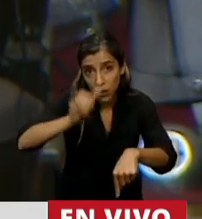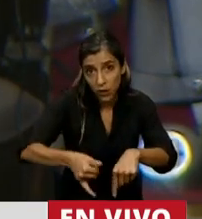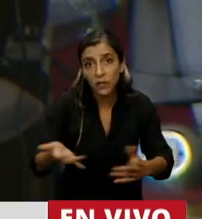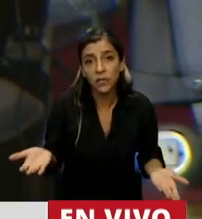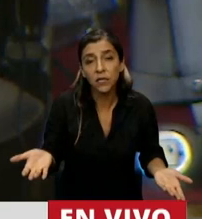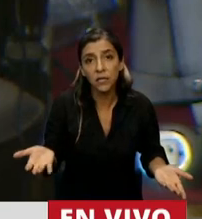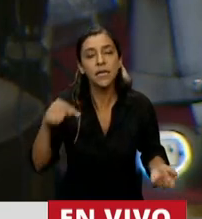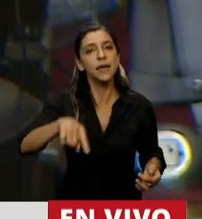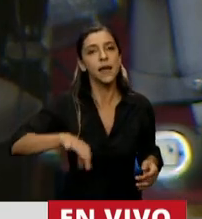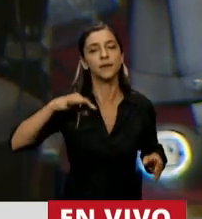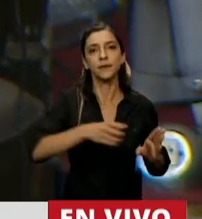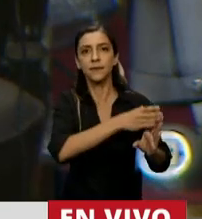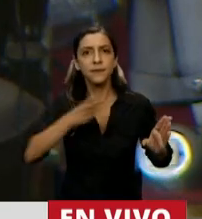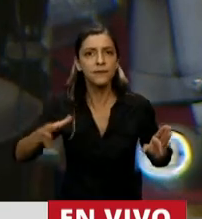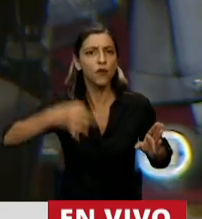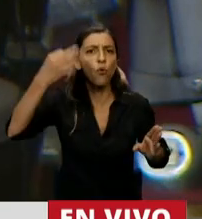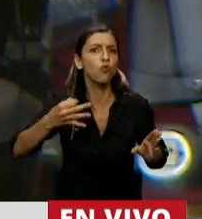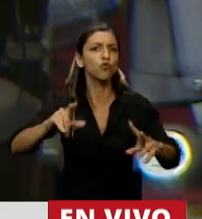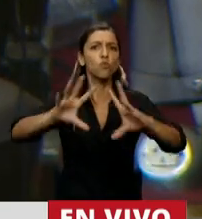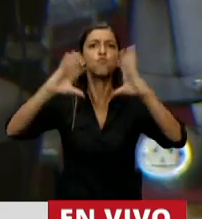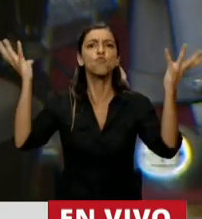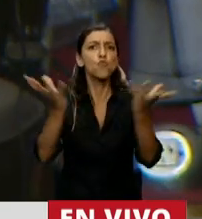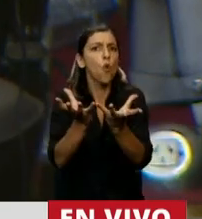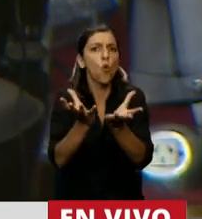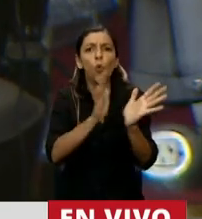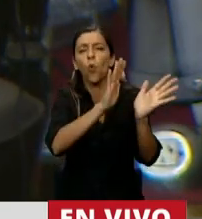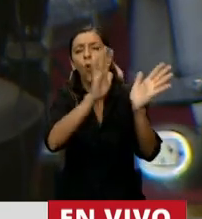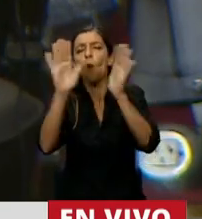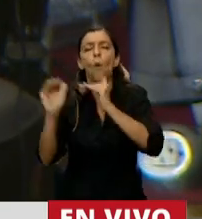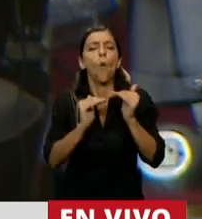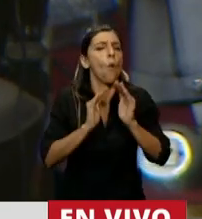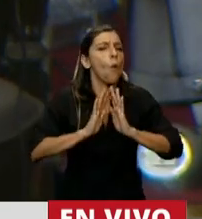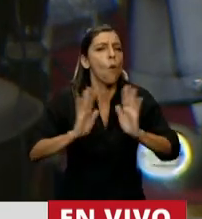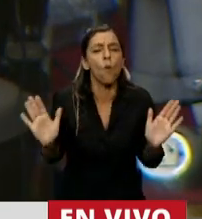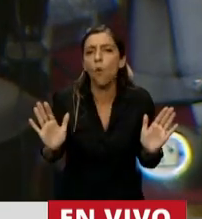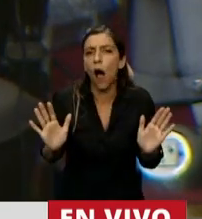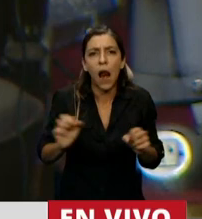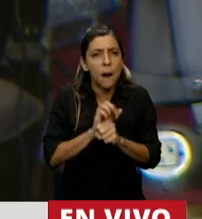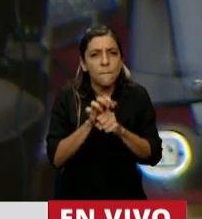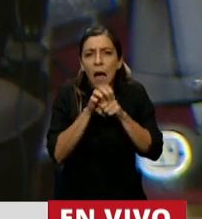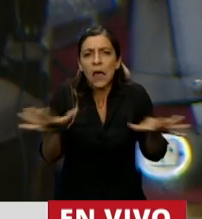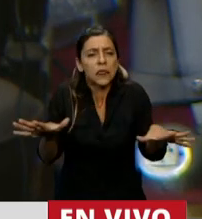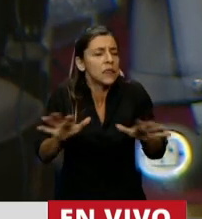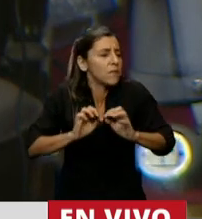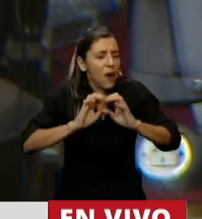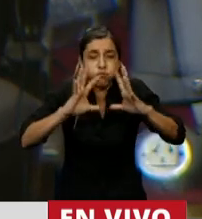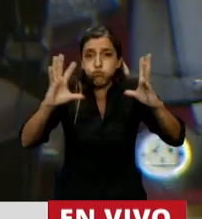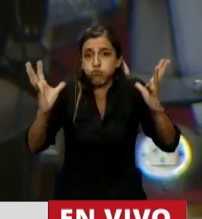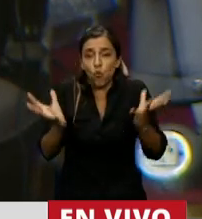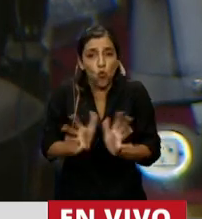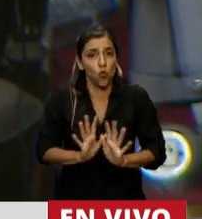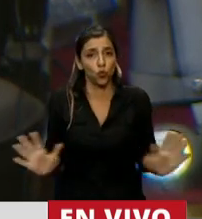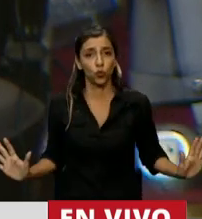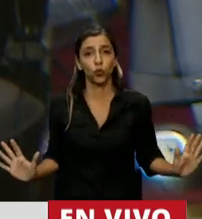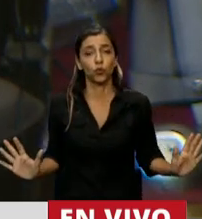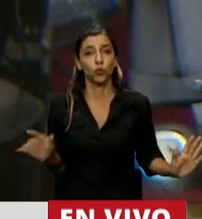que el mundo entero se ha visto atravesado por una terrible pandemia, algo